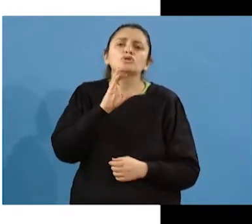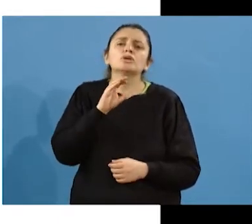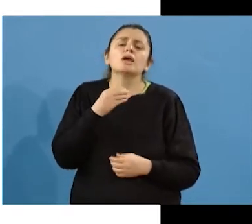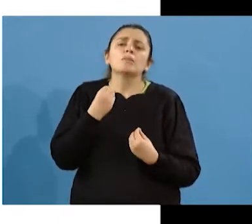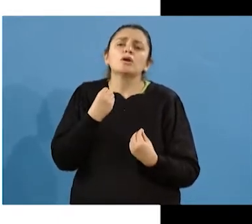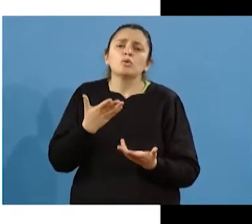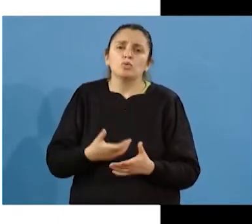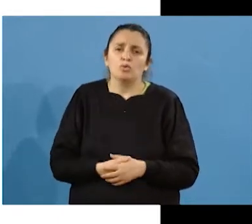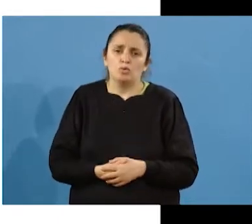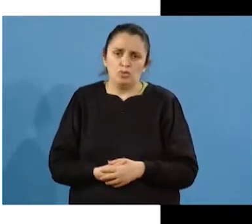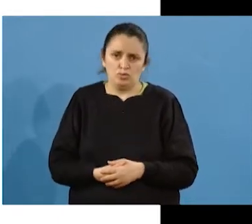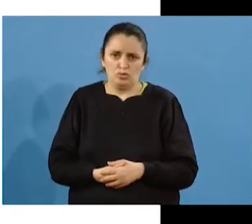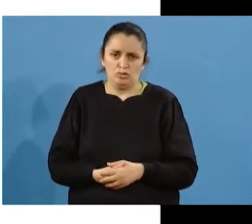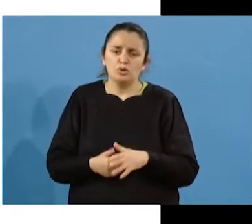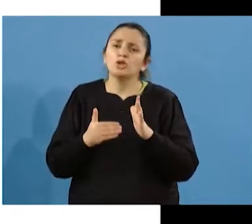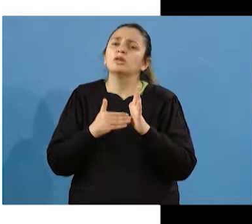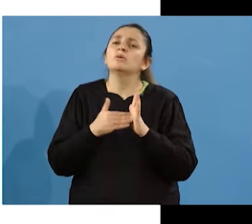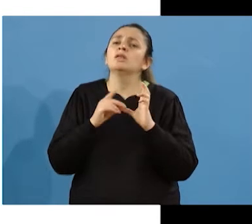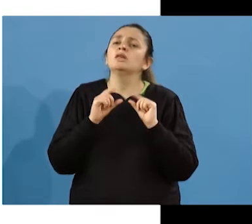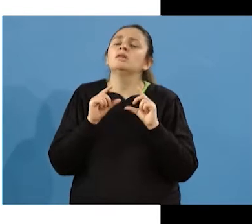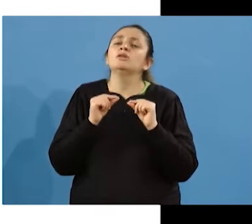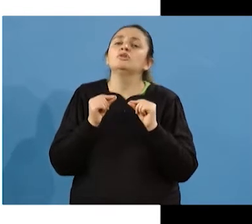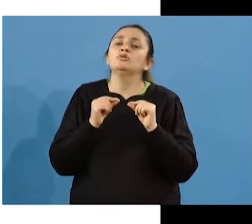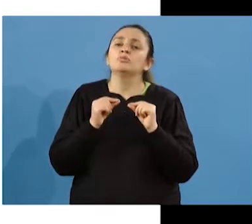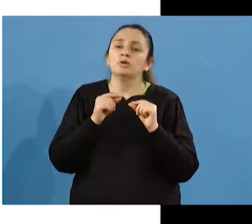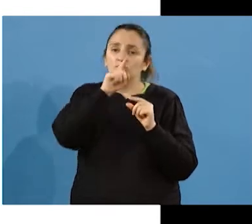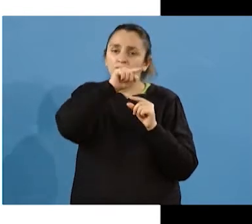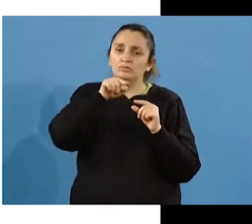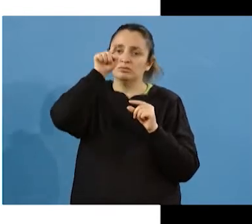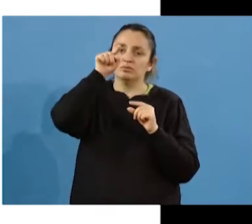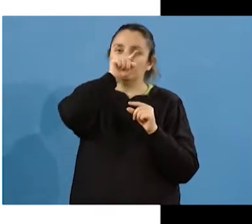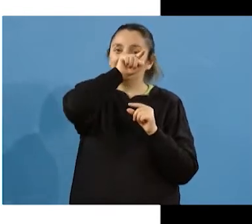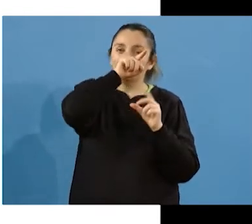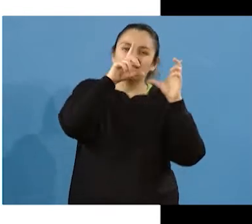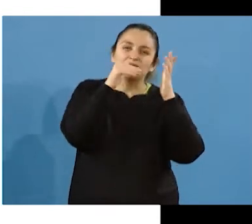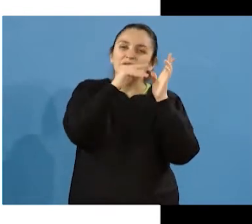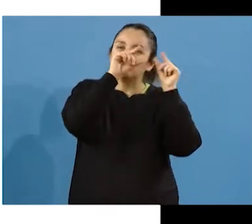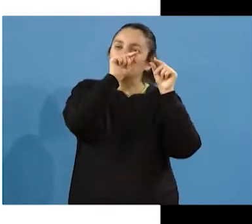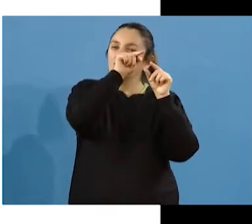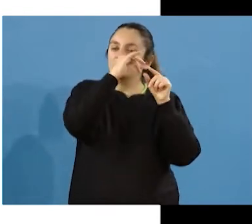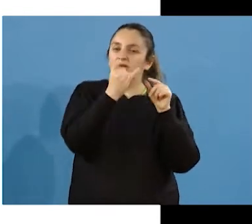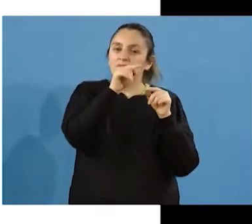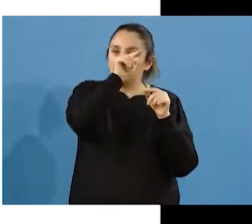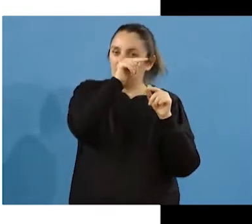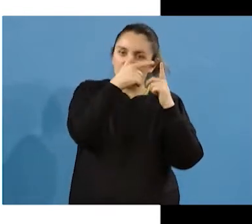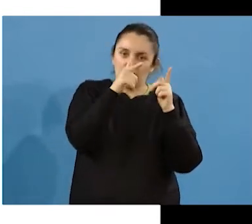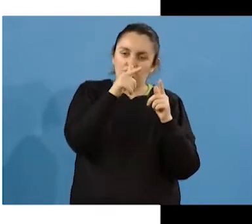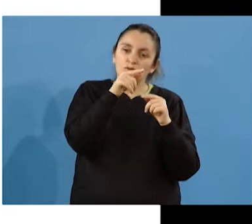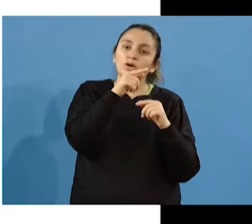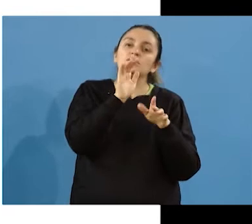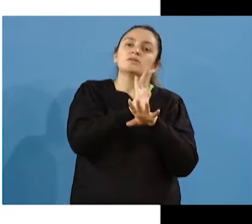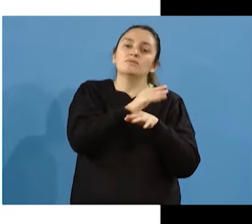a las raíces depende del numerito que tengan en el índice si no tengo índice ahí hay un 2